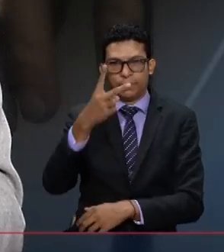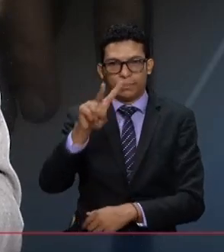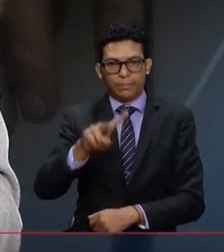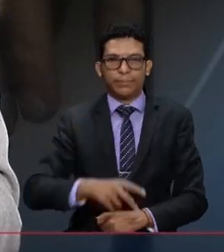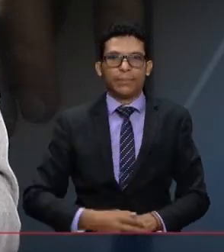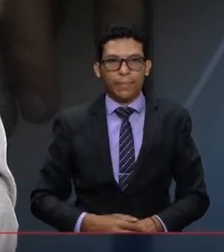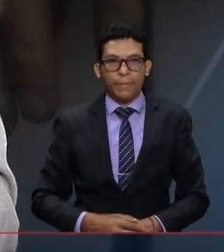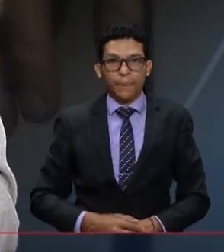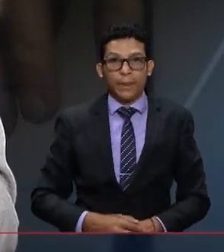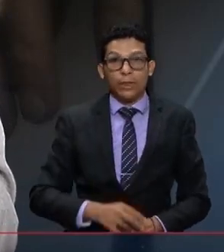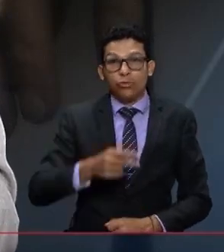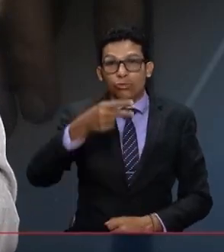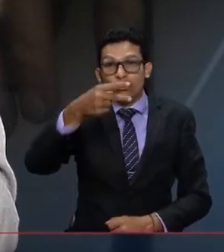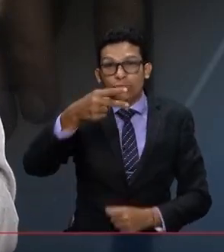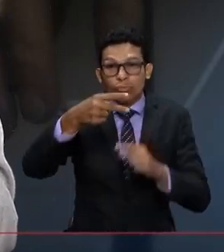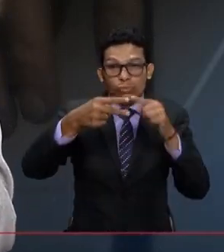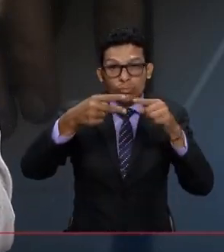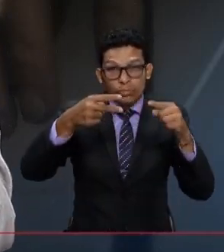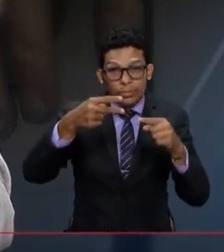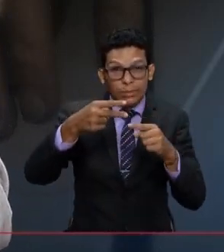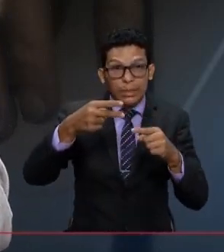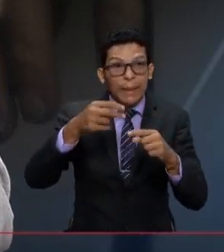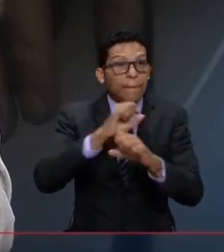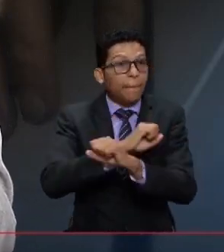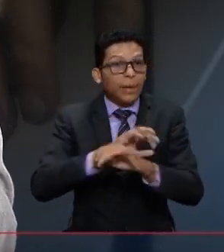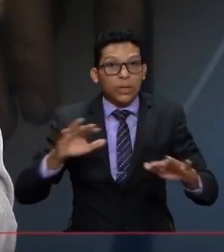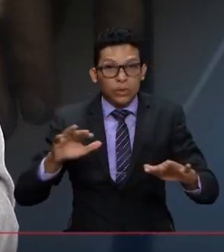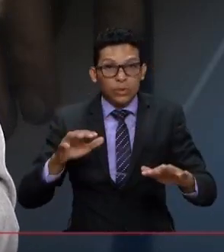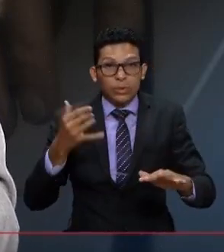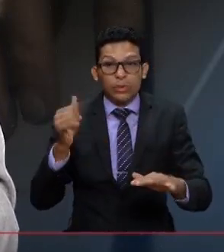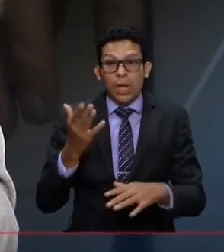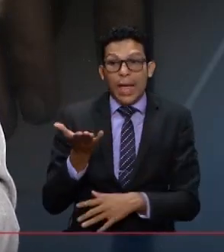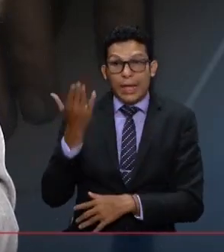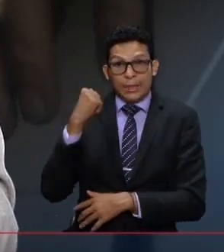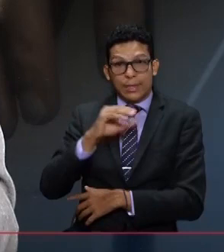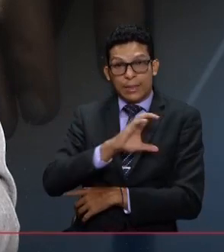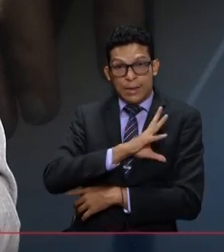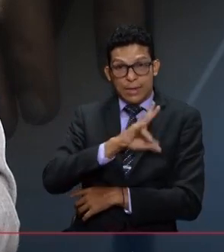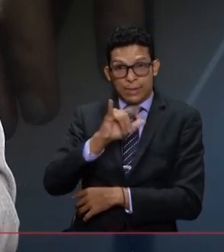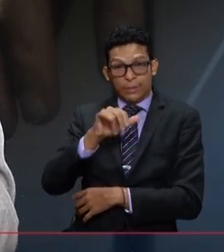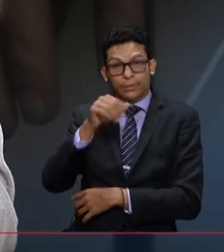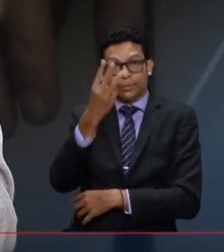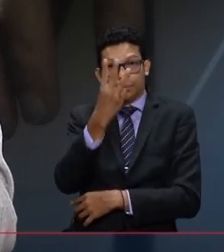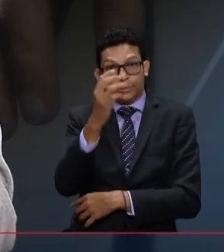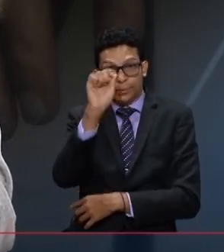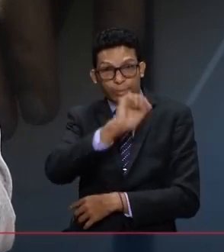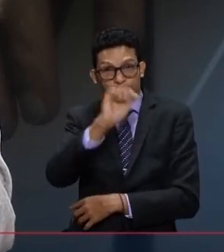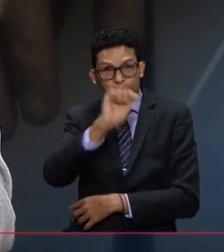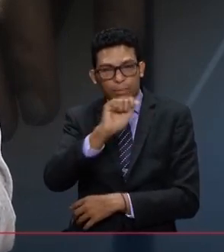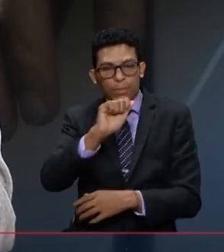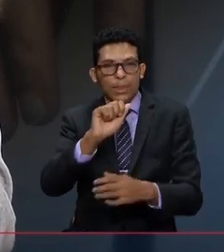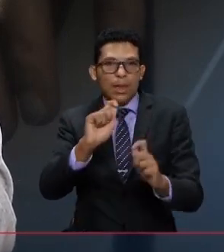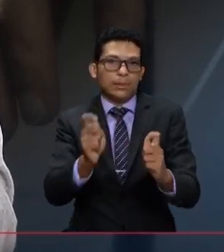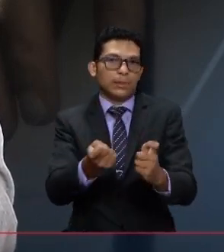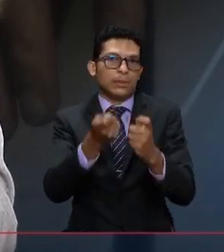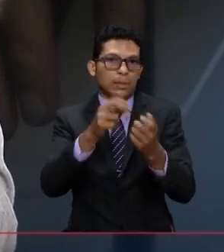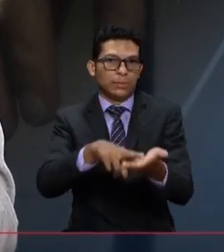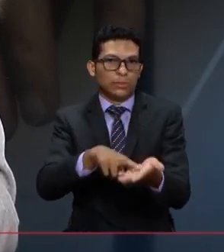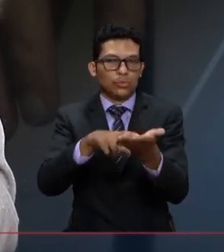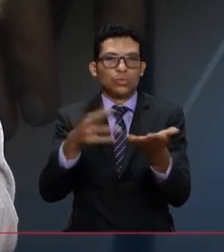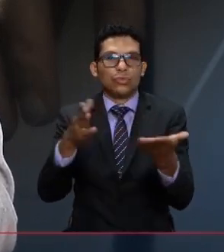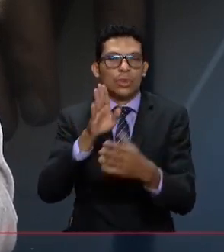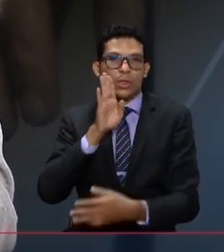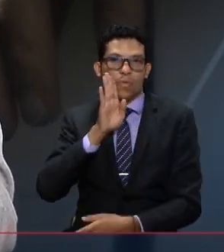dos menores de edad que habían sido reportados como desaparecidos en Cali desde el pasado 3 de agosto fueron rescatados por las autoridades de